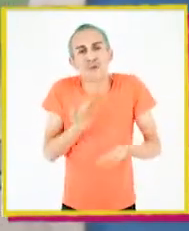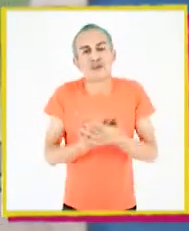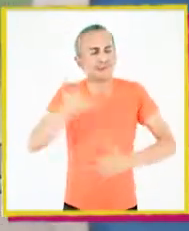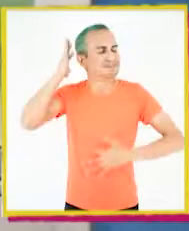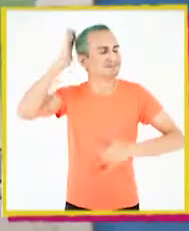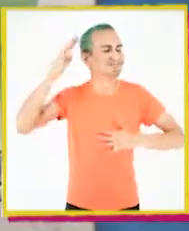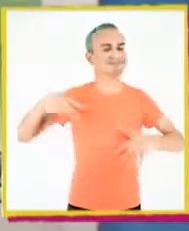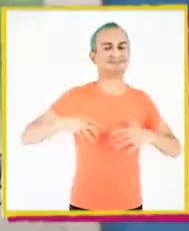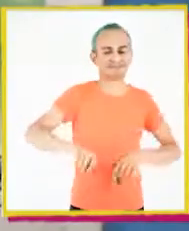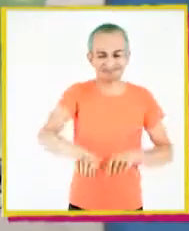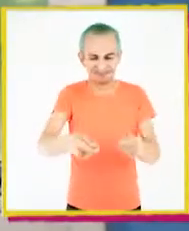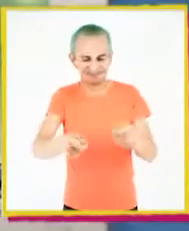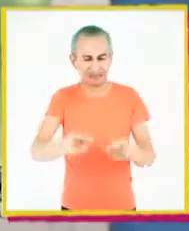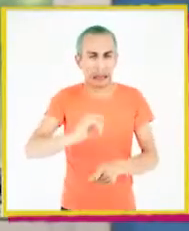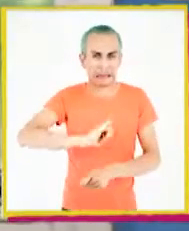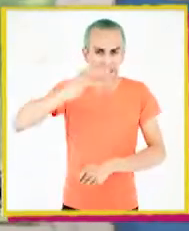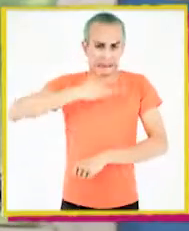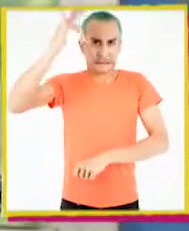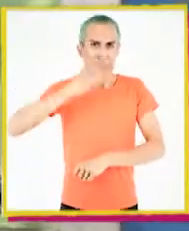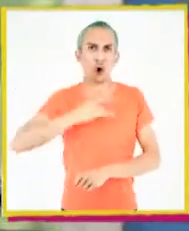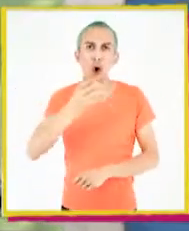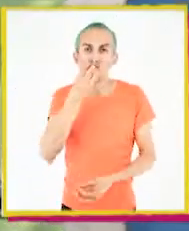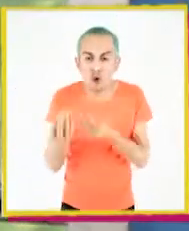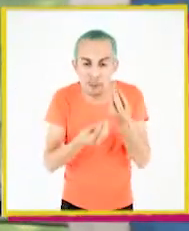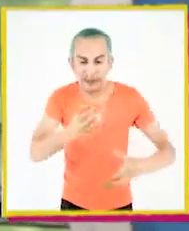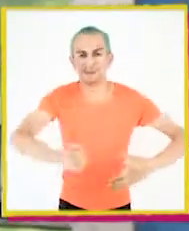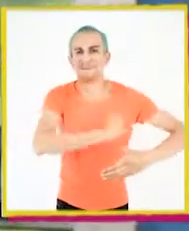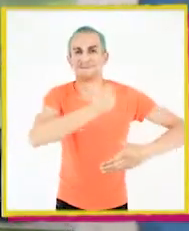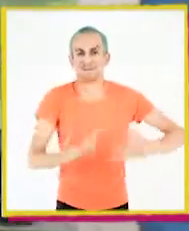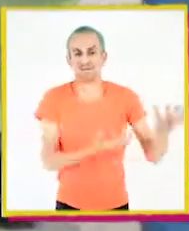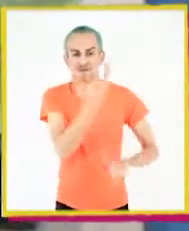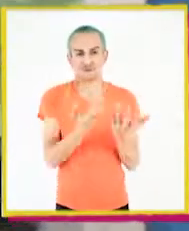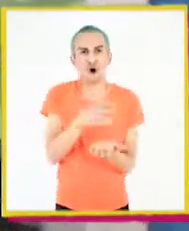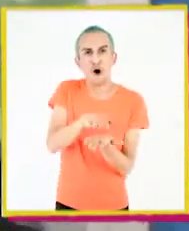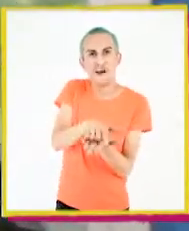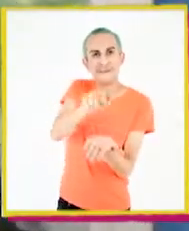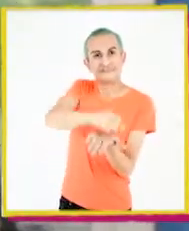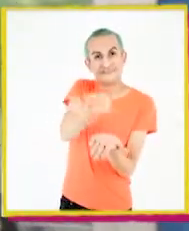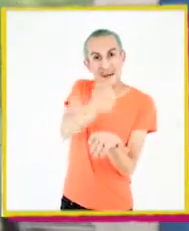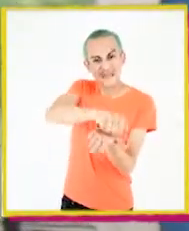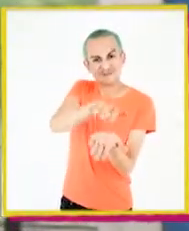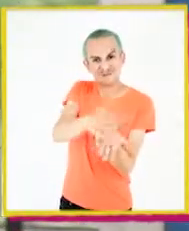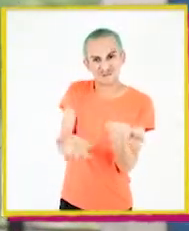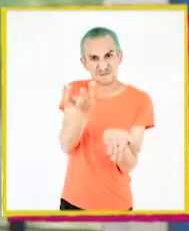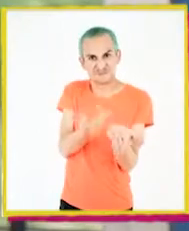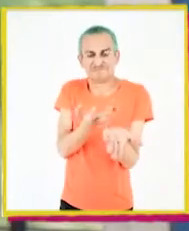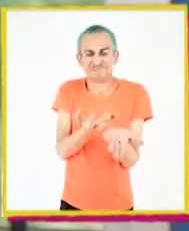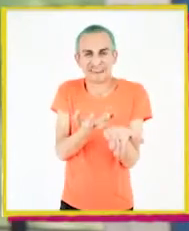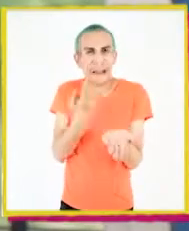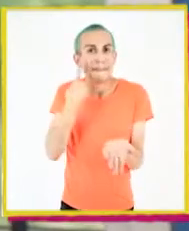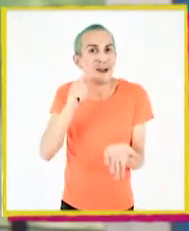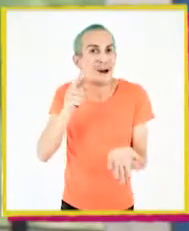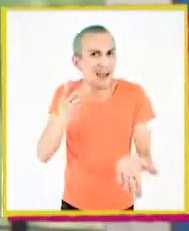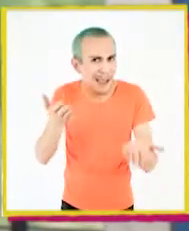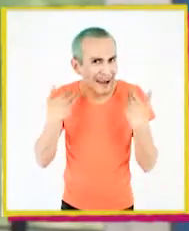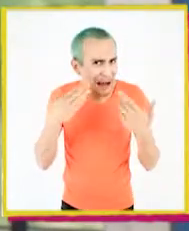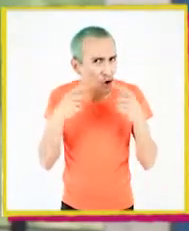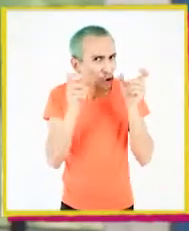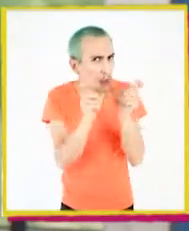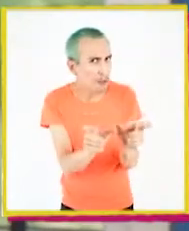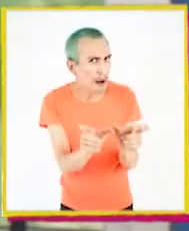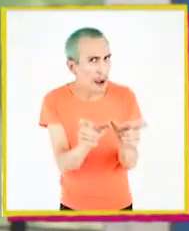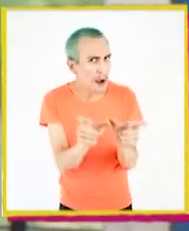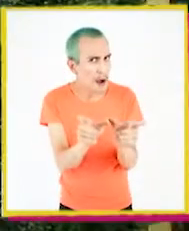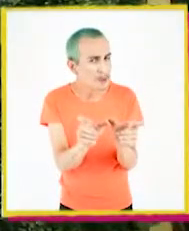que se quema en la ducha por no regular bien el agua? O se le quema la comida en la olla o en el tostador. Pero, ¿es el calor lo que debemos